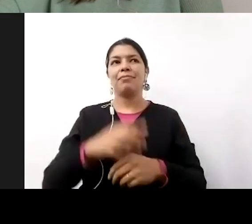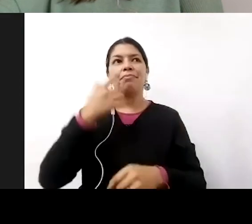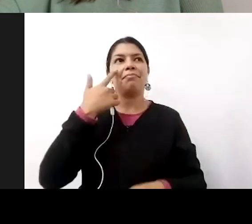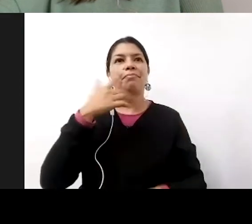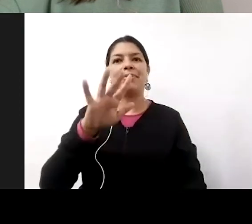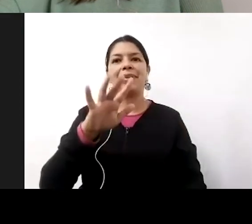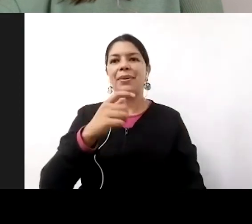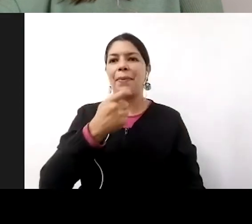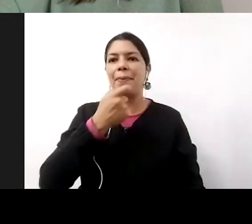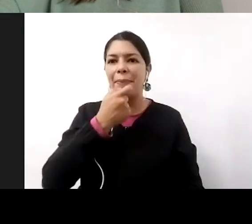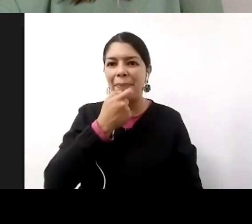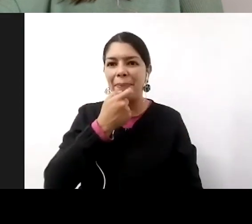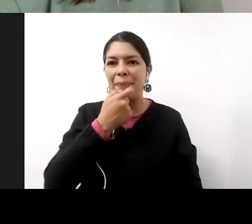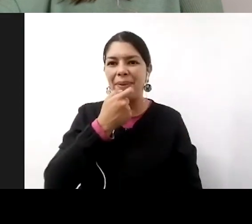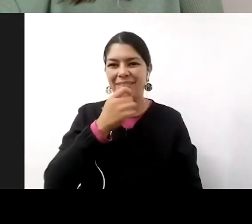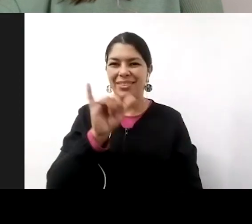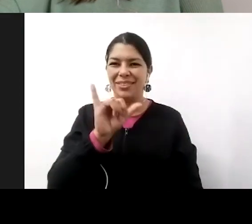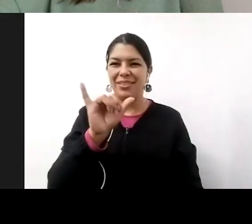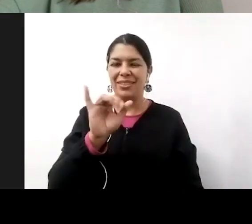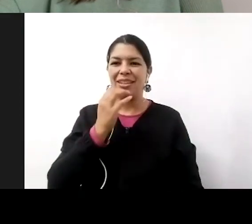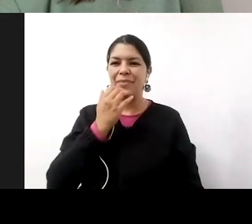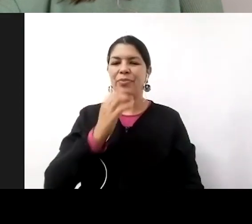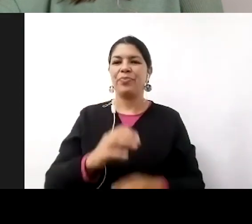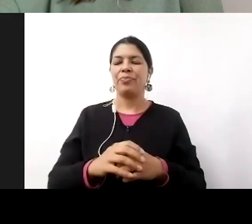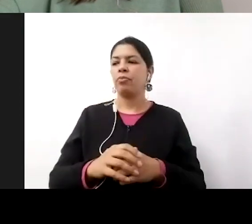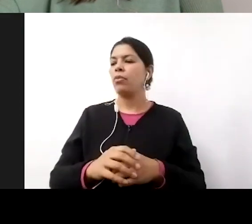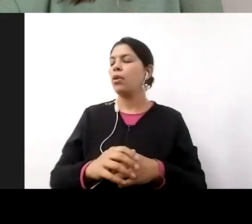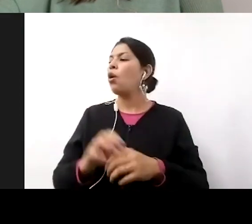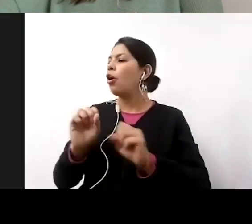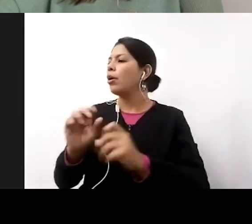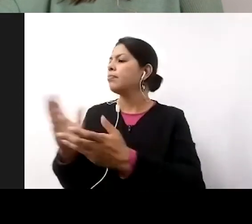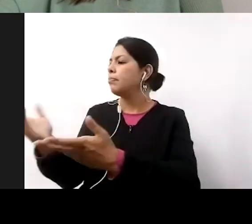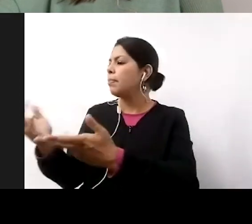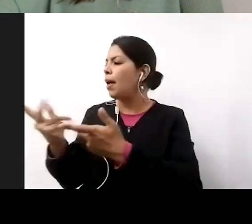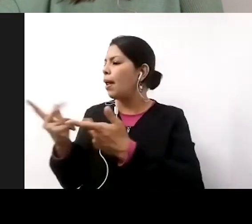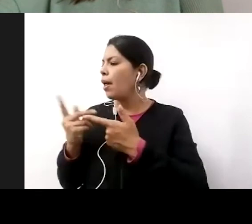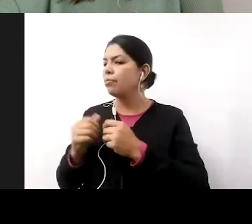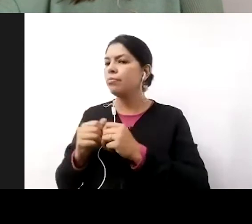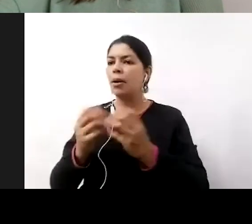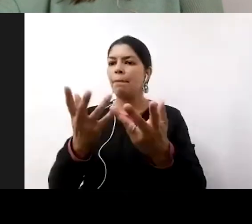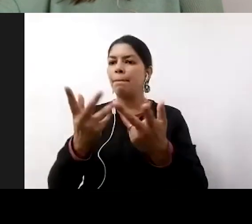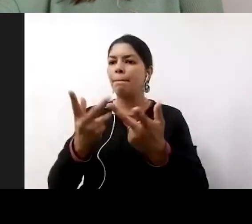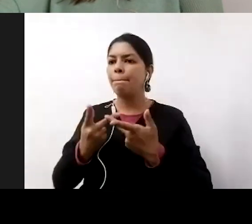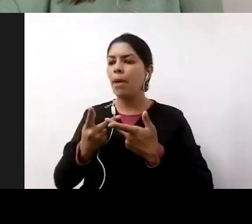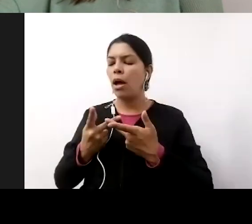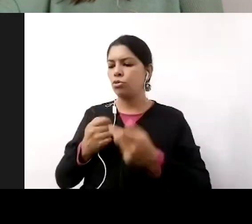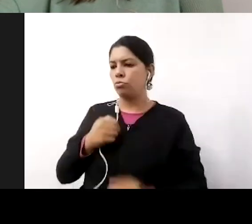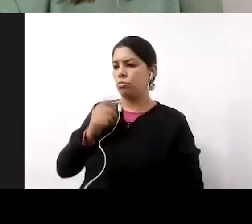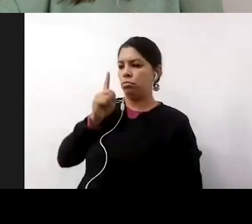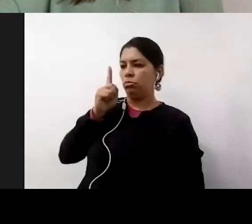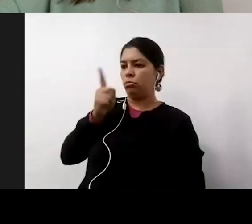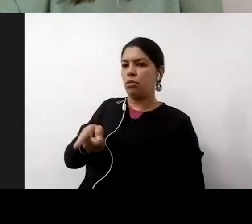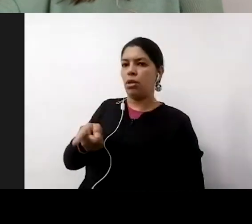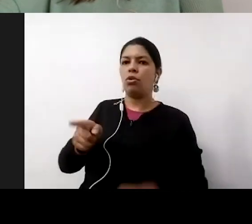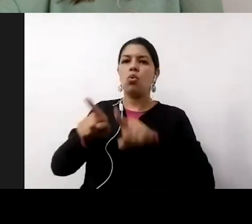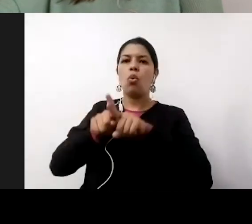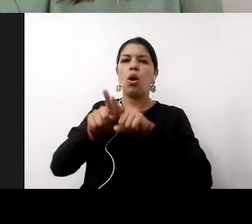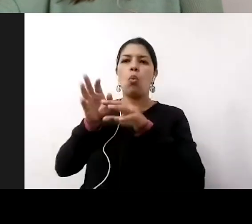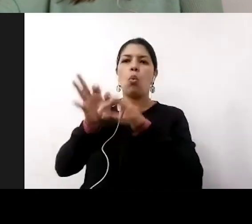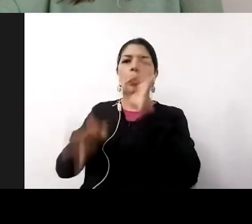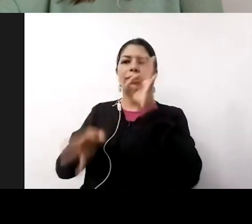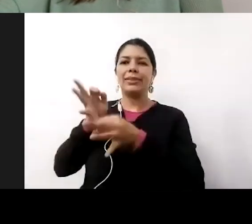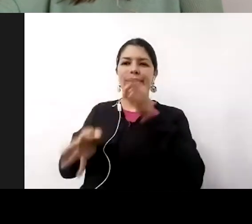en el que el tercero es el que toma la medida de solución. El tercero actúa como un juez que permite a través del diálogo